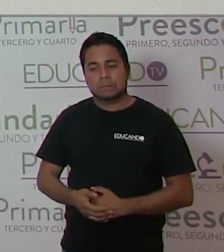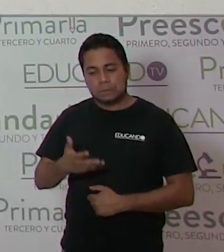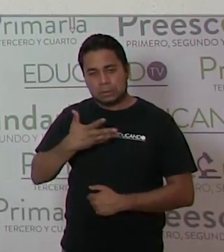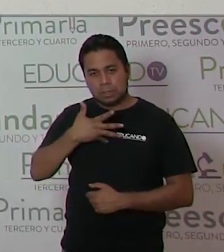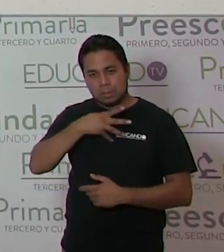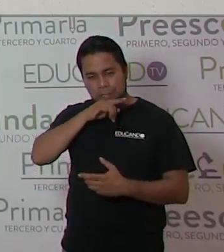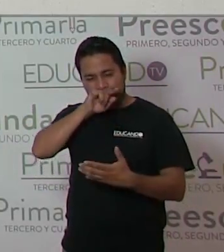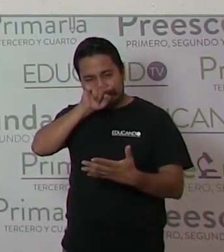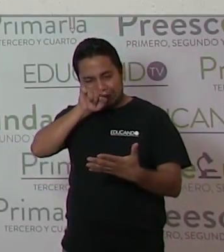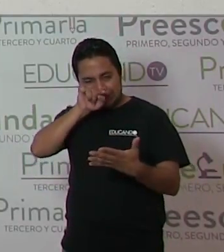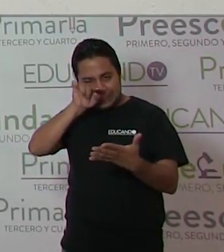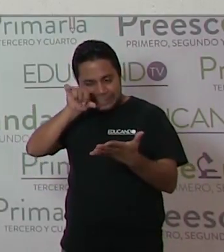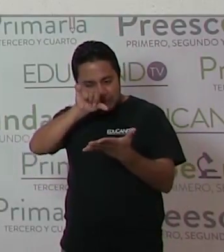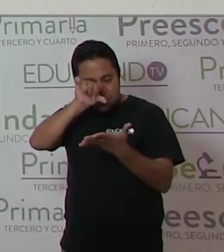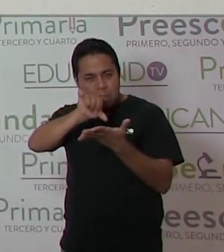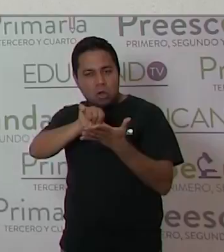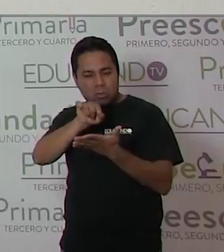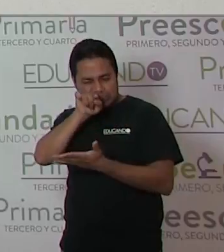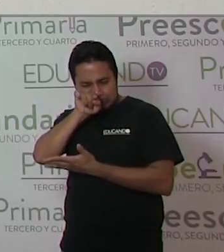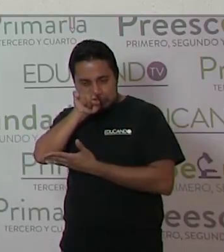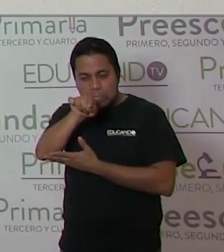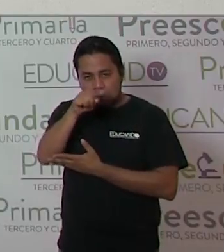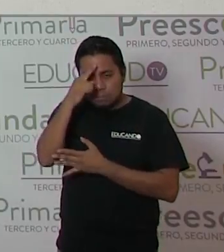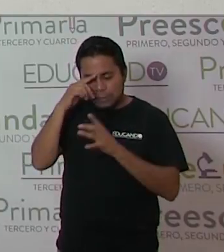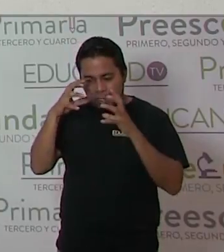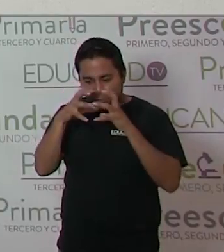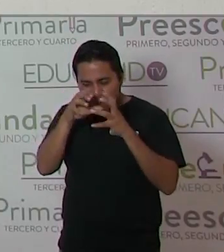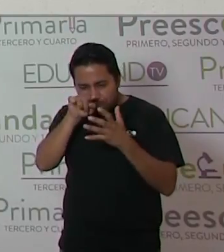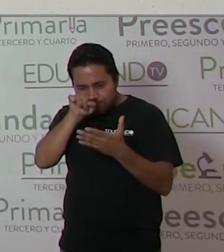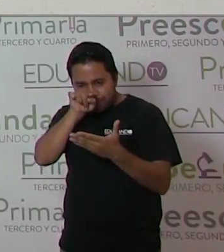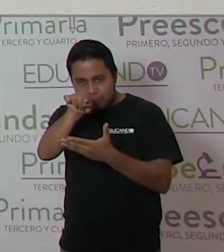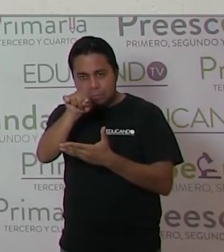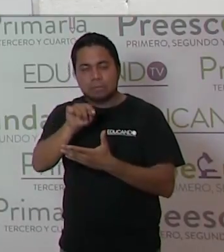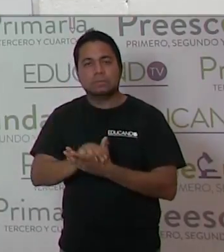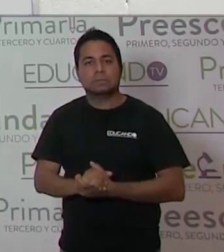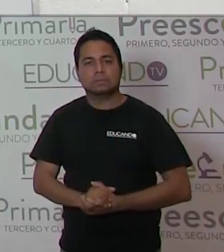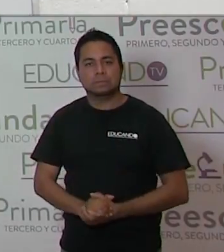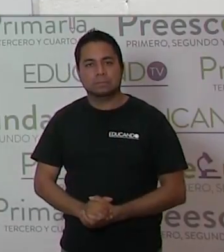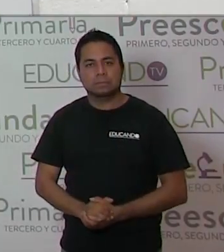es el centro de la esfera.